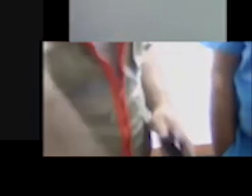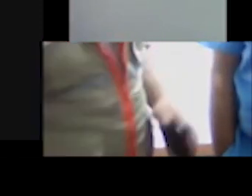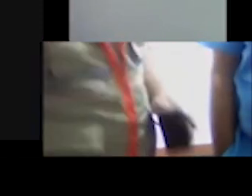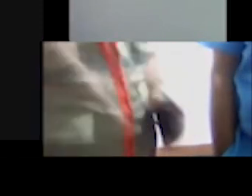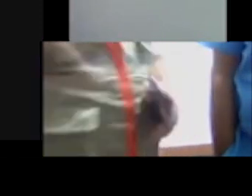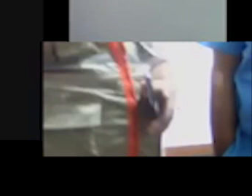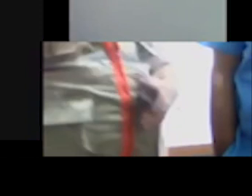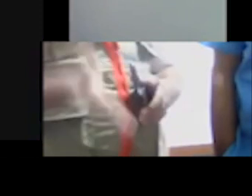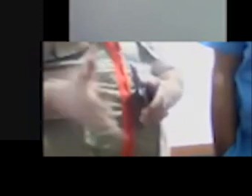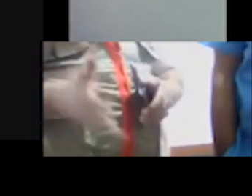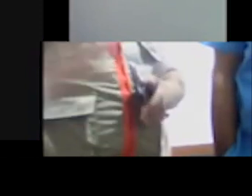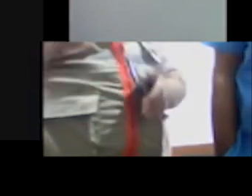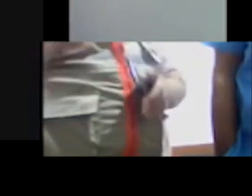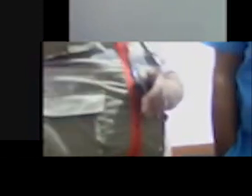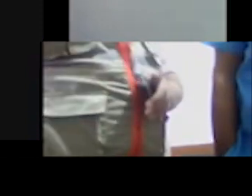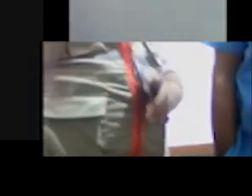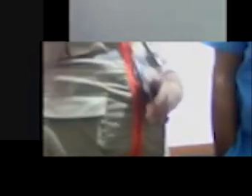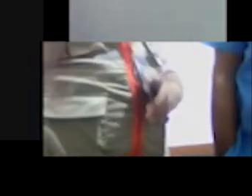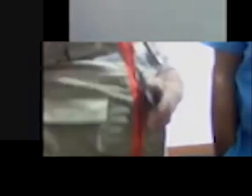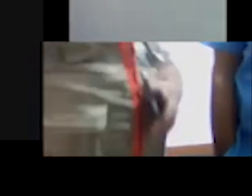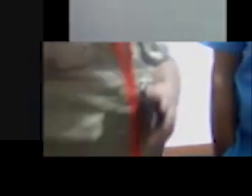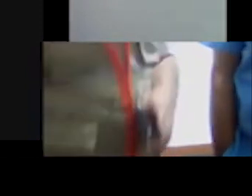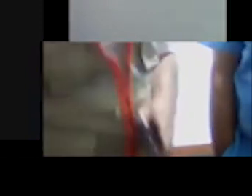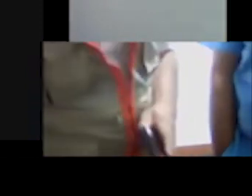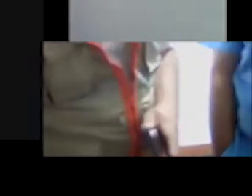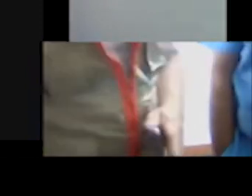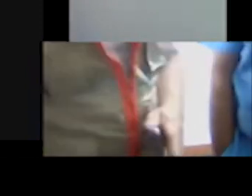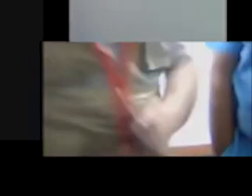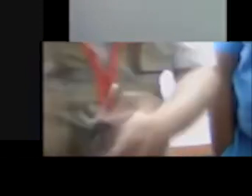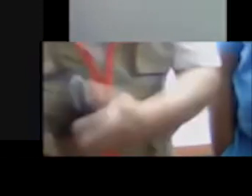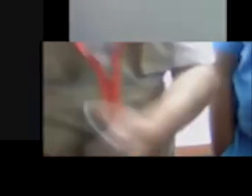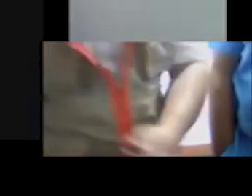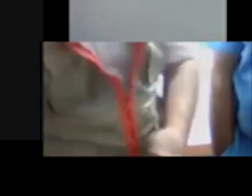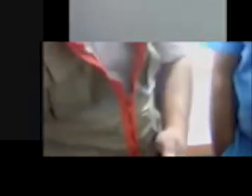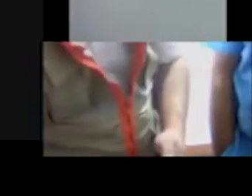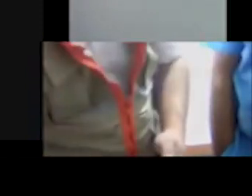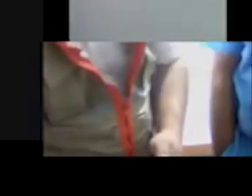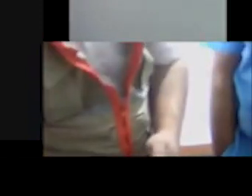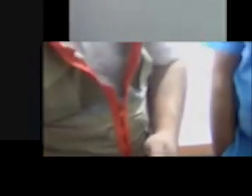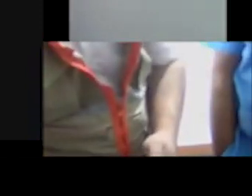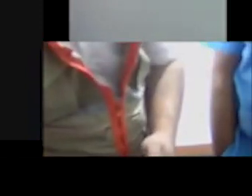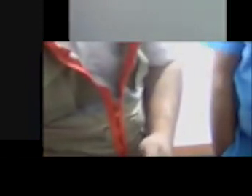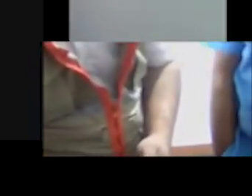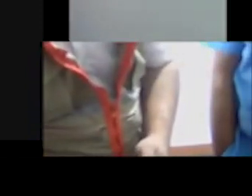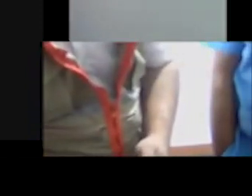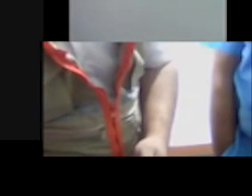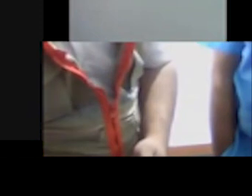electrocardiograma son fundamentales para nosotros poder evaluar a un paciente con síncope.